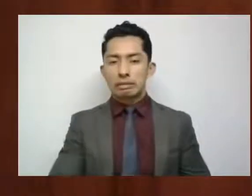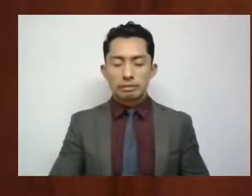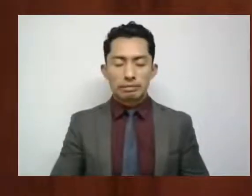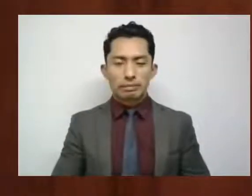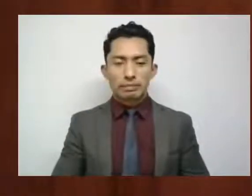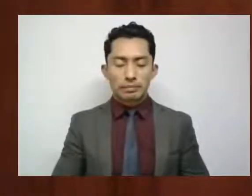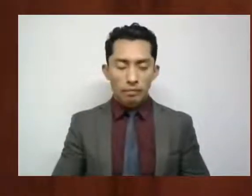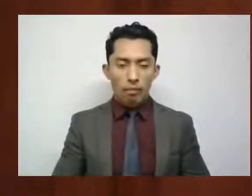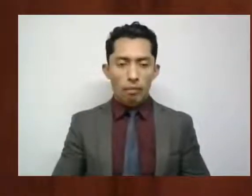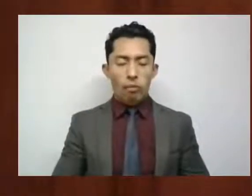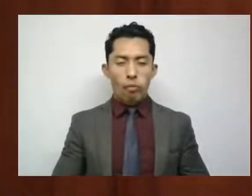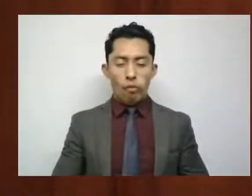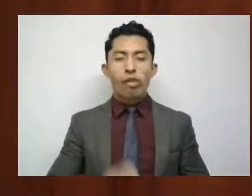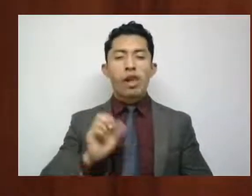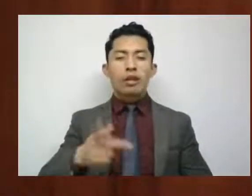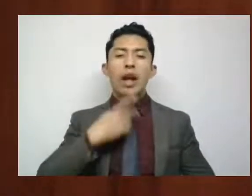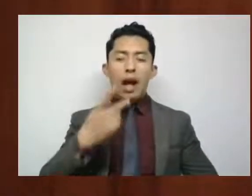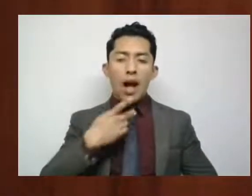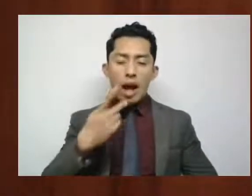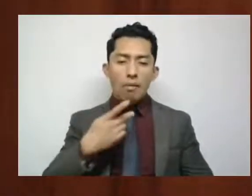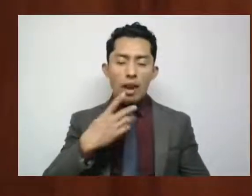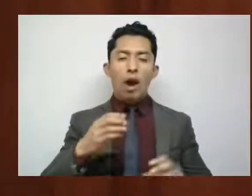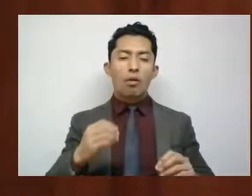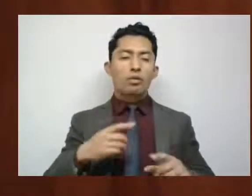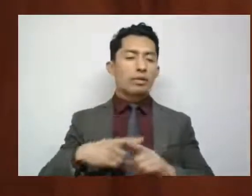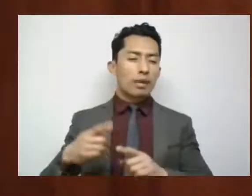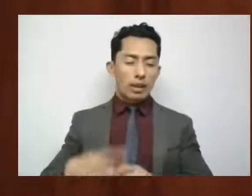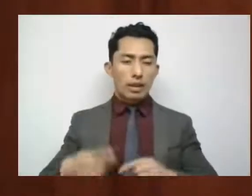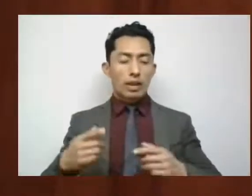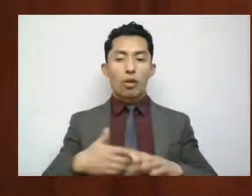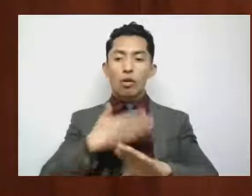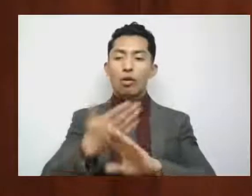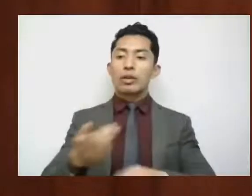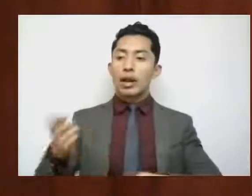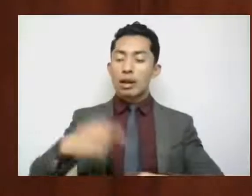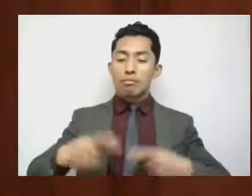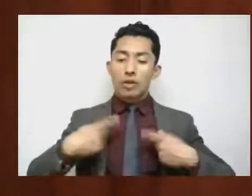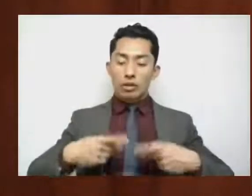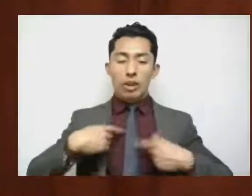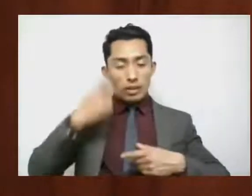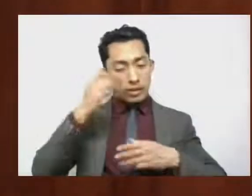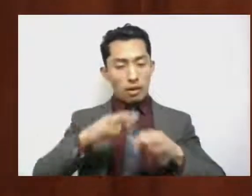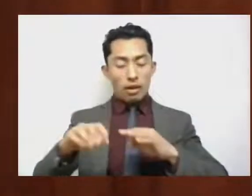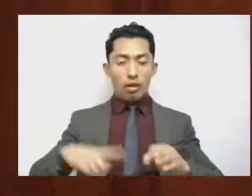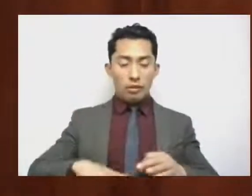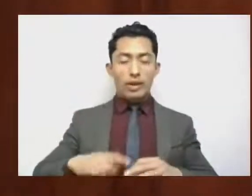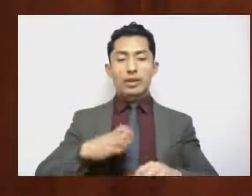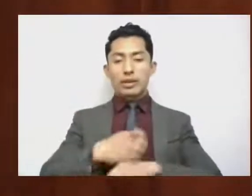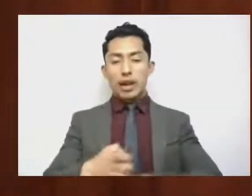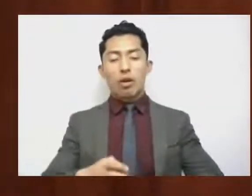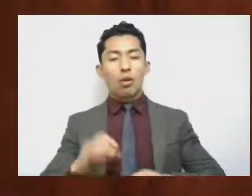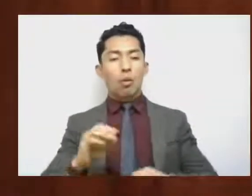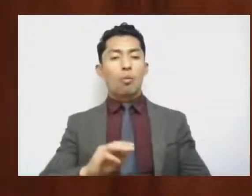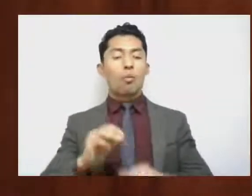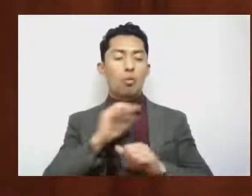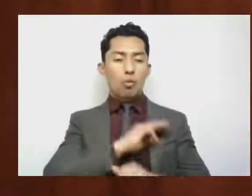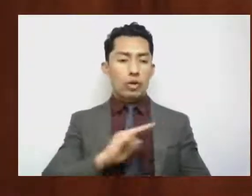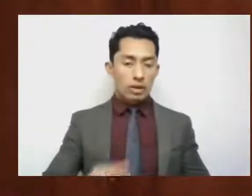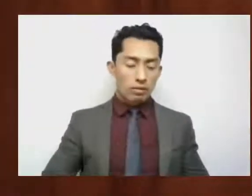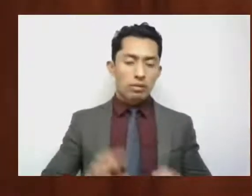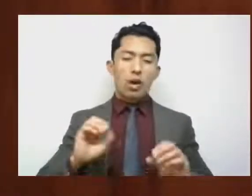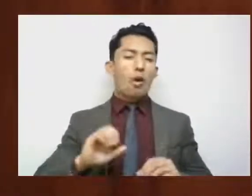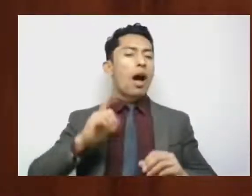Toda expresión directa o indirecta contra algún servidor público, estatal o municipal, o contra